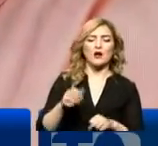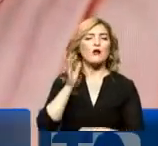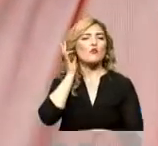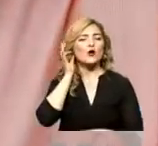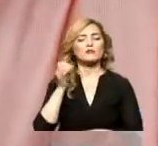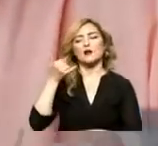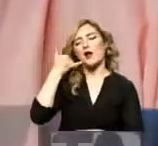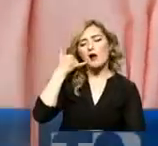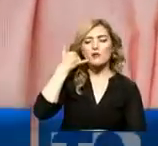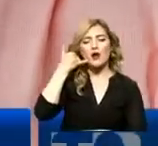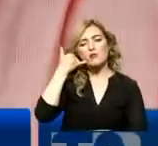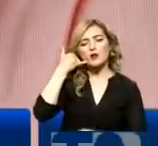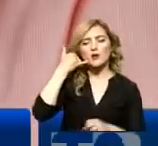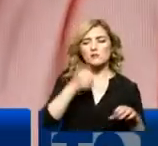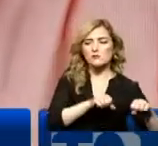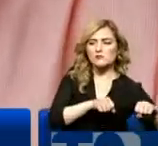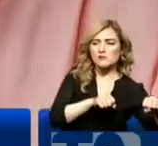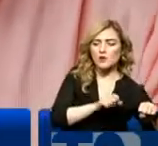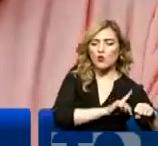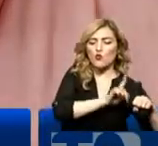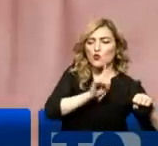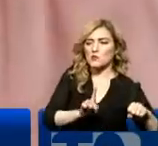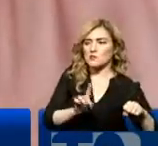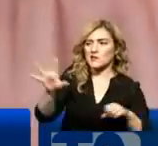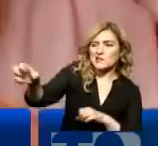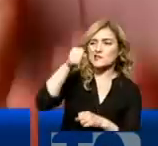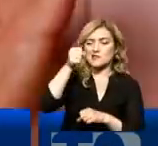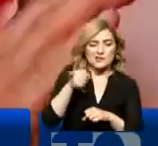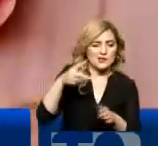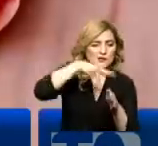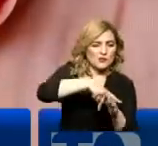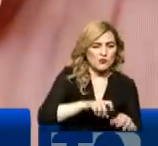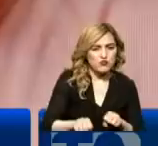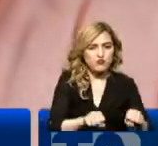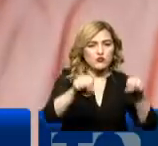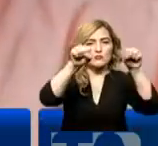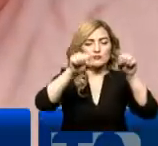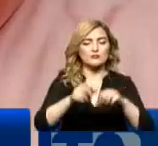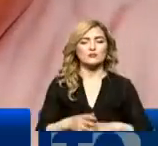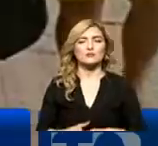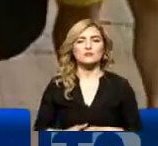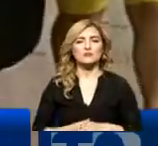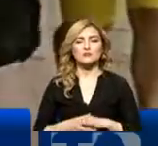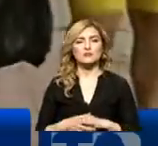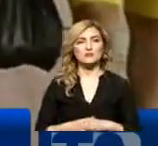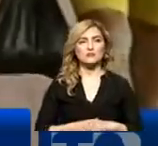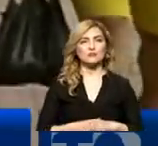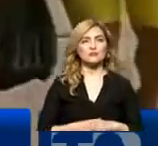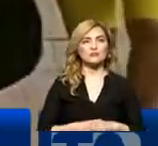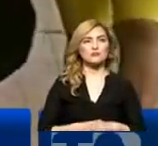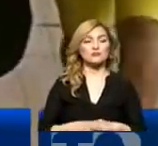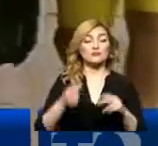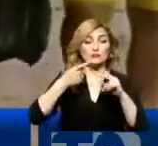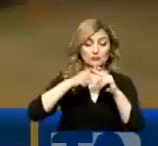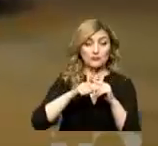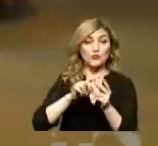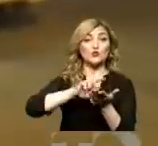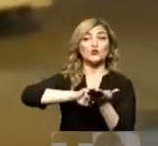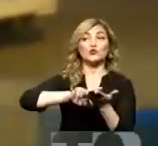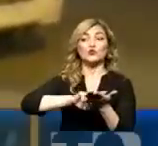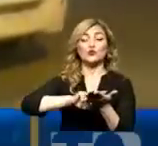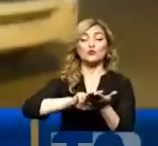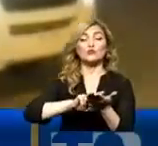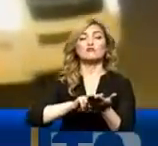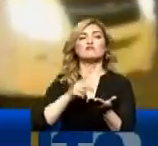con el teléfono. Uno se baja de la moto, le arranchan y embarquen y se van. Aquí también empiezan a reunirse y